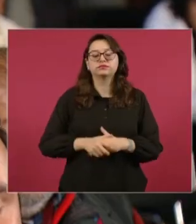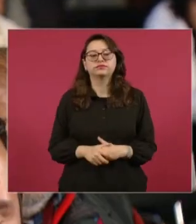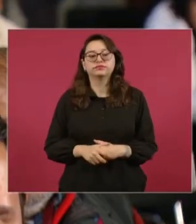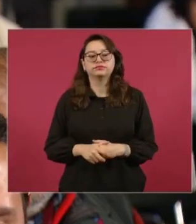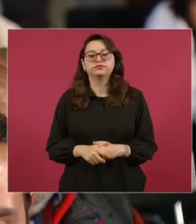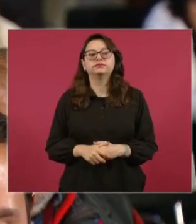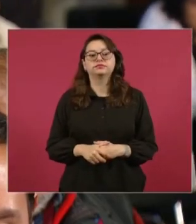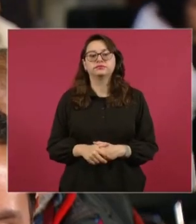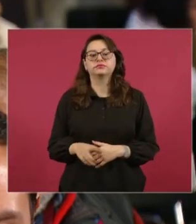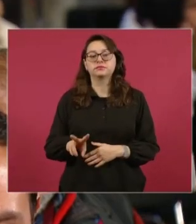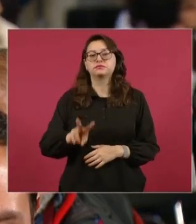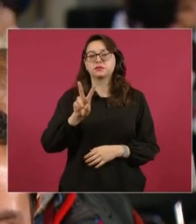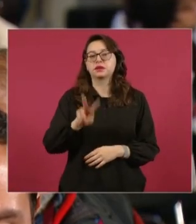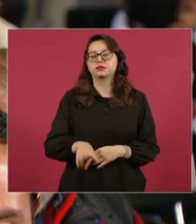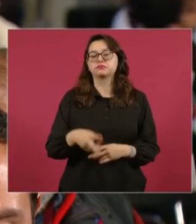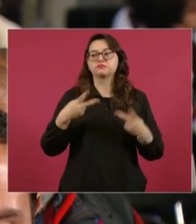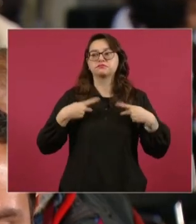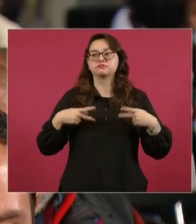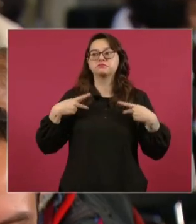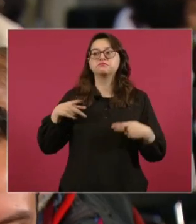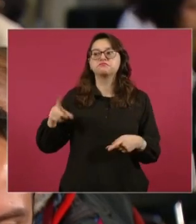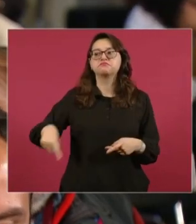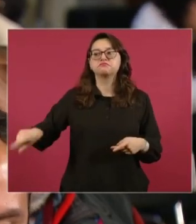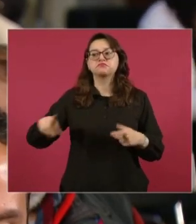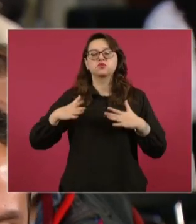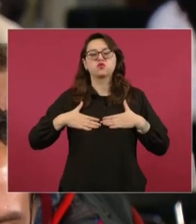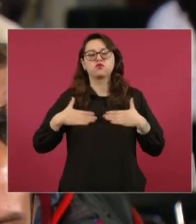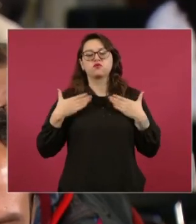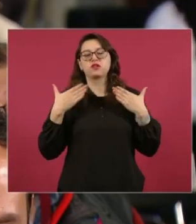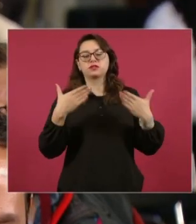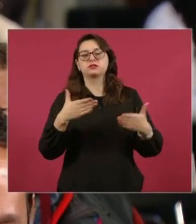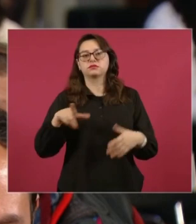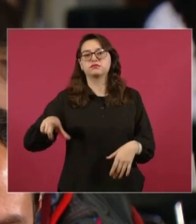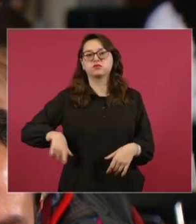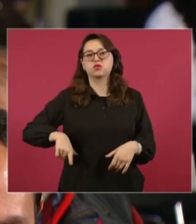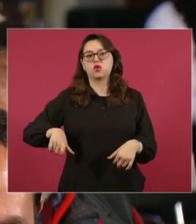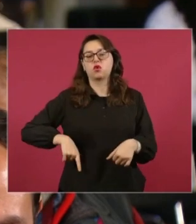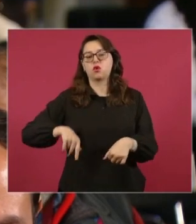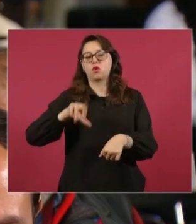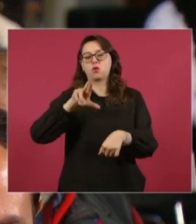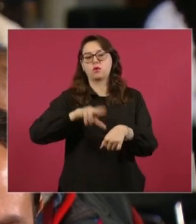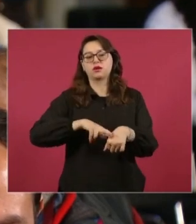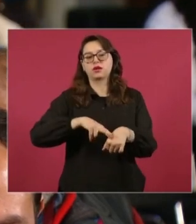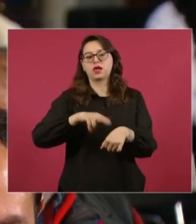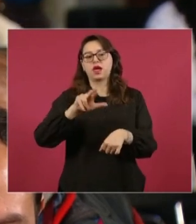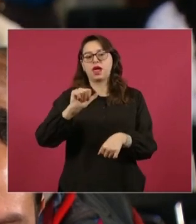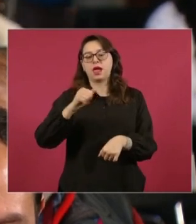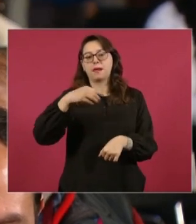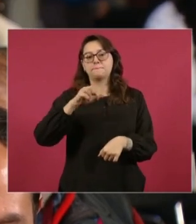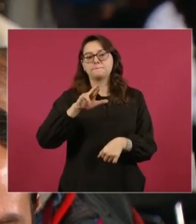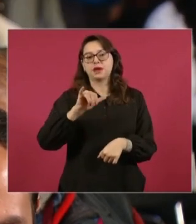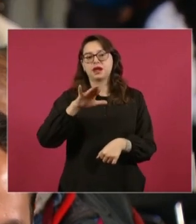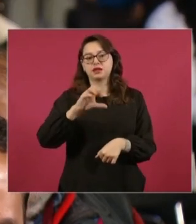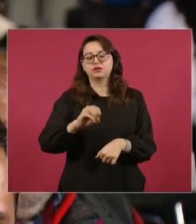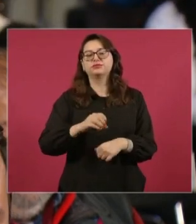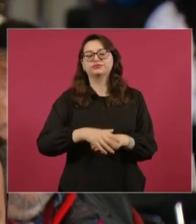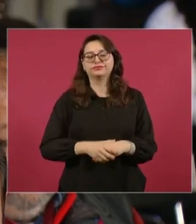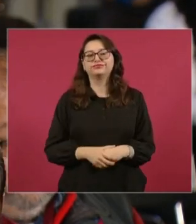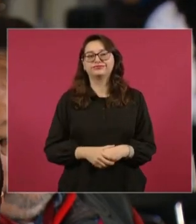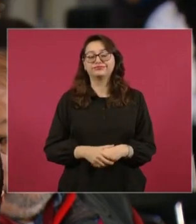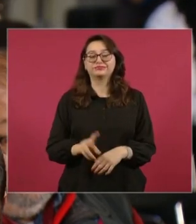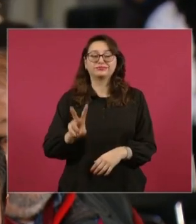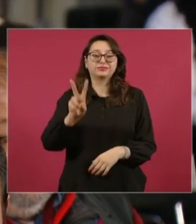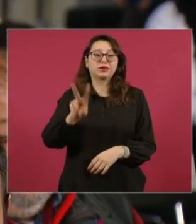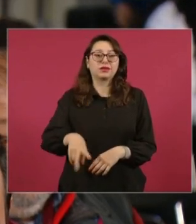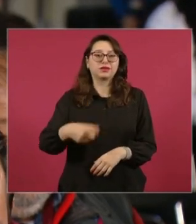de confianza que el pueblo tamaulipeco ha dado al gobernador, el doctor Américo Villarreal Anaya. Para nosotros